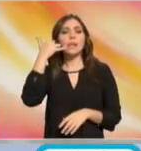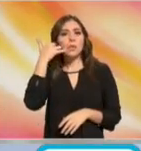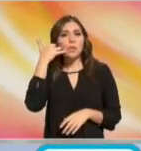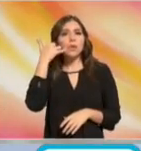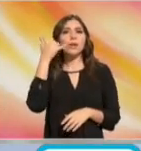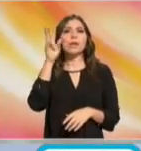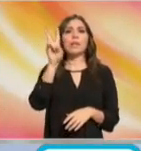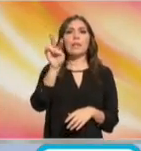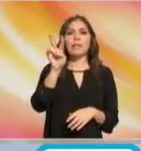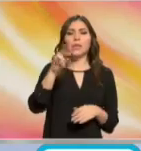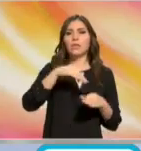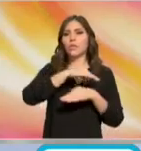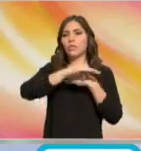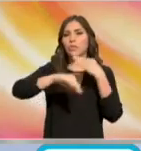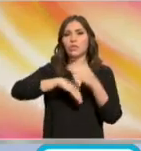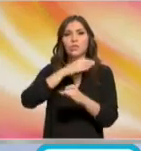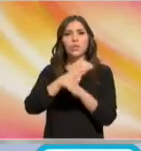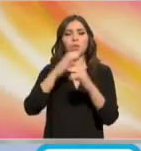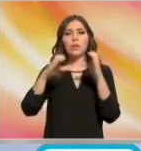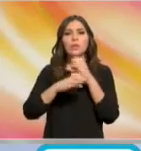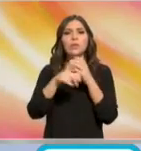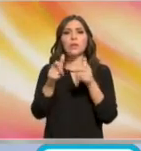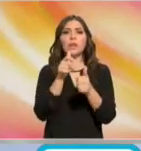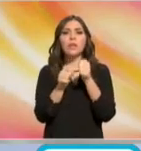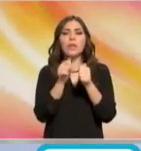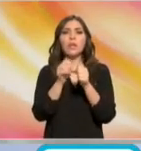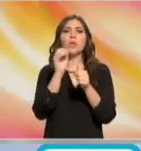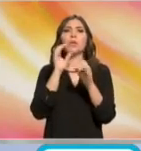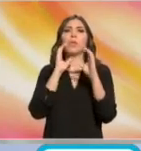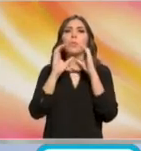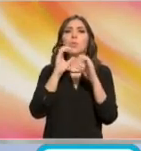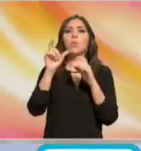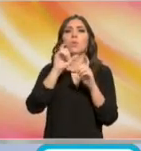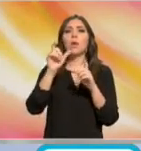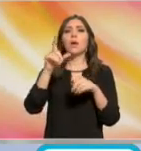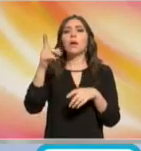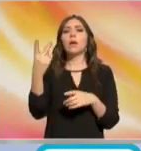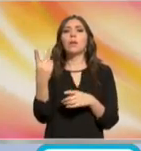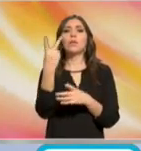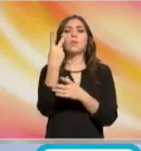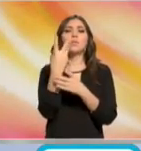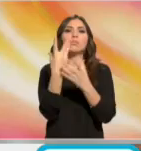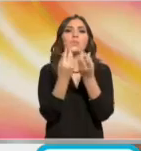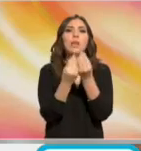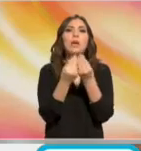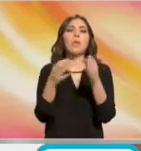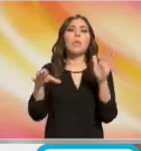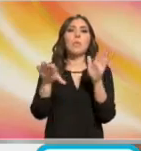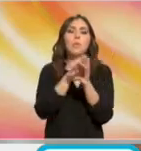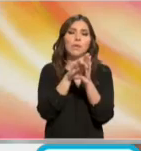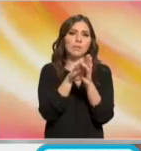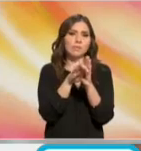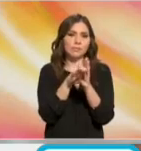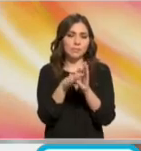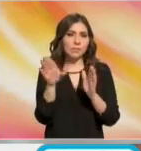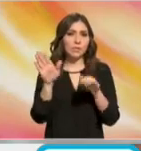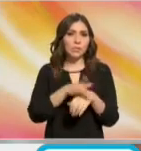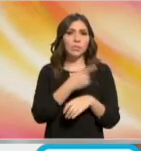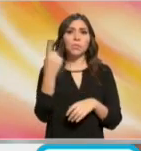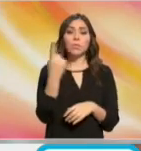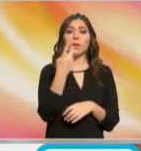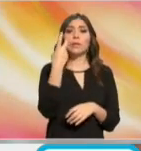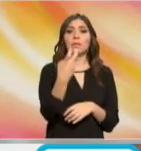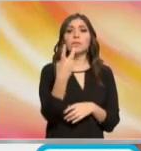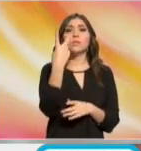fuera televisiones, fuera aparatos en los que ustedes pueden estarse comunicando de la afuera cuando estén en la habitación. Disruptores del ritmo. Son unos